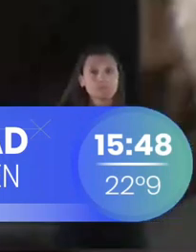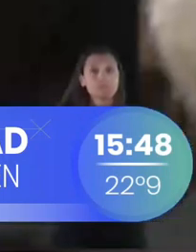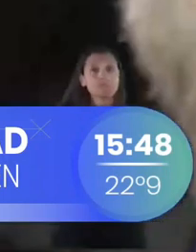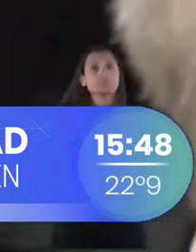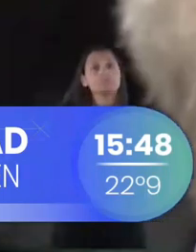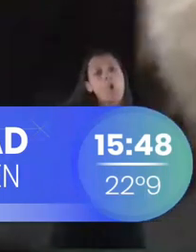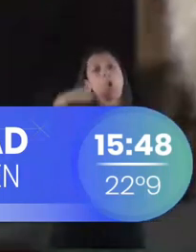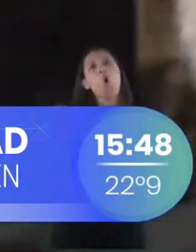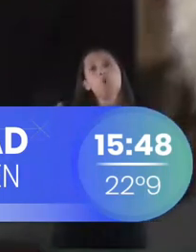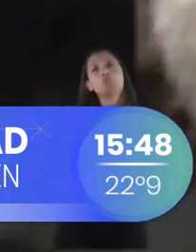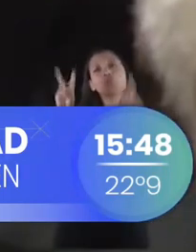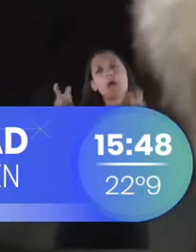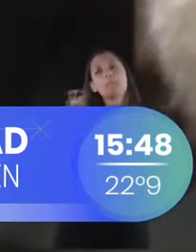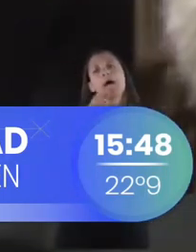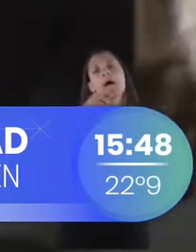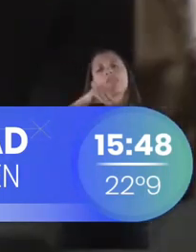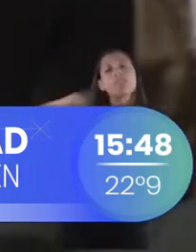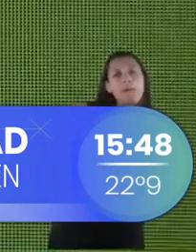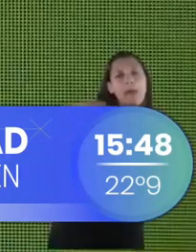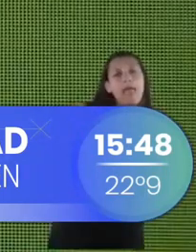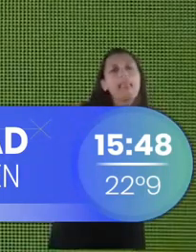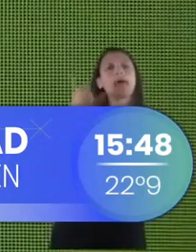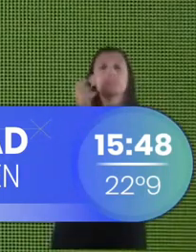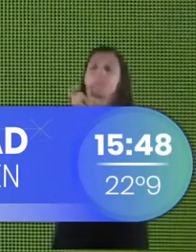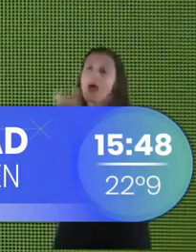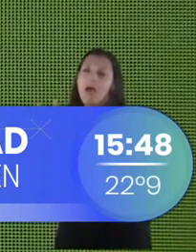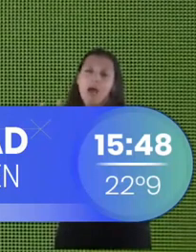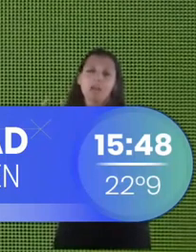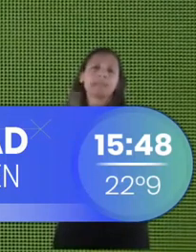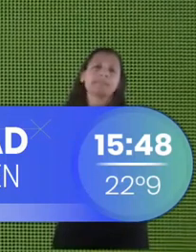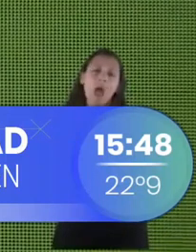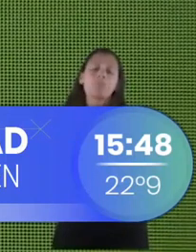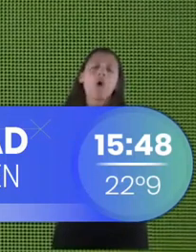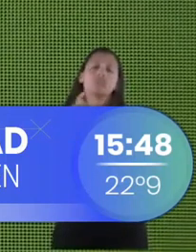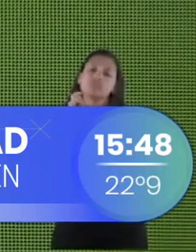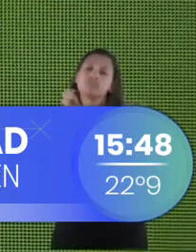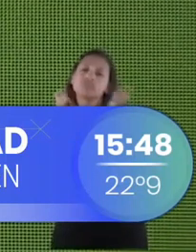en otro concepto de familia que se ha ido construyendo con el correr del tiempo,